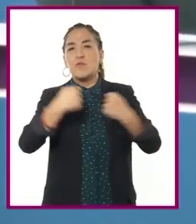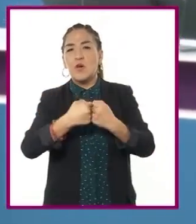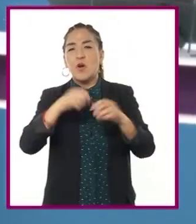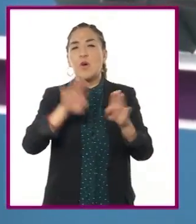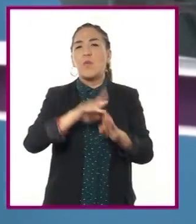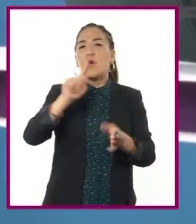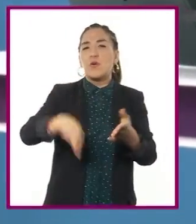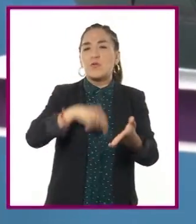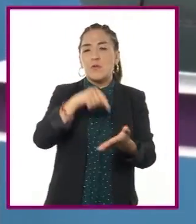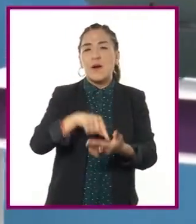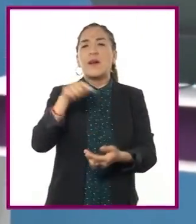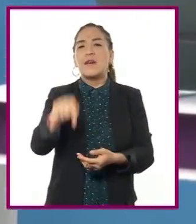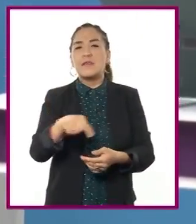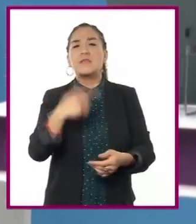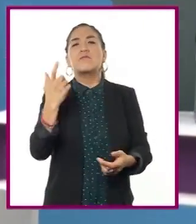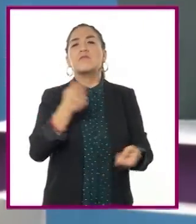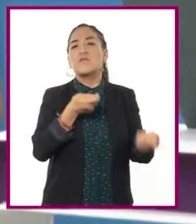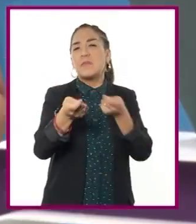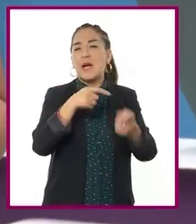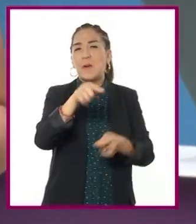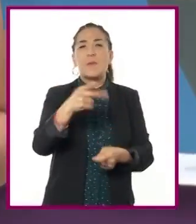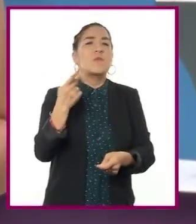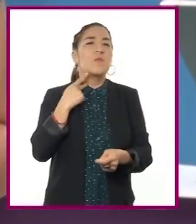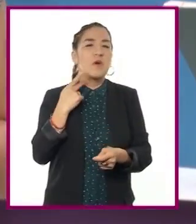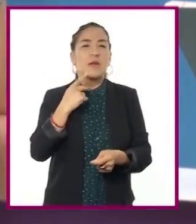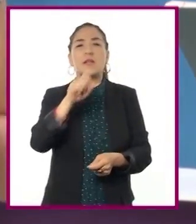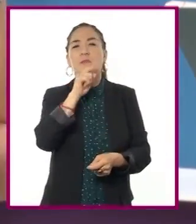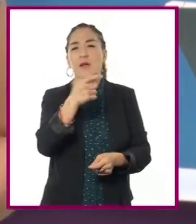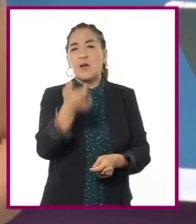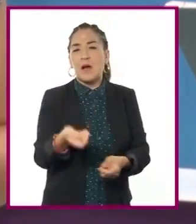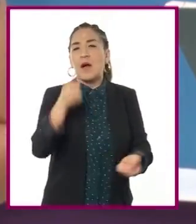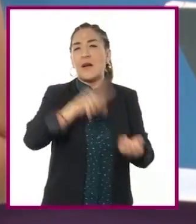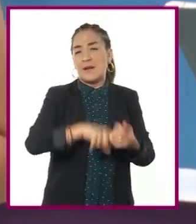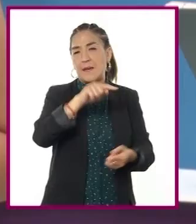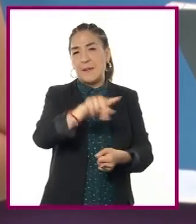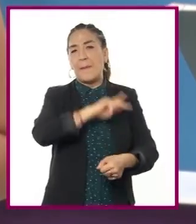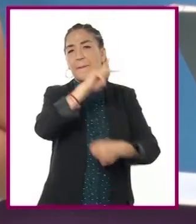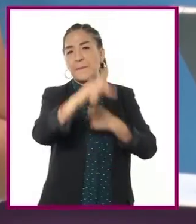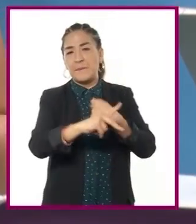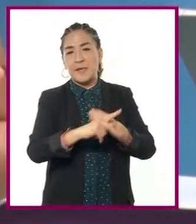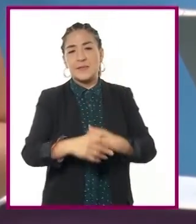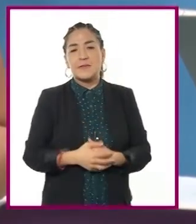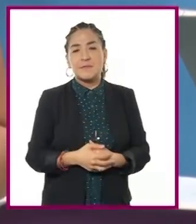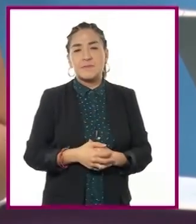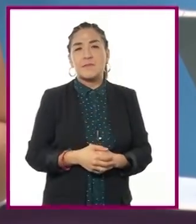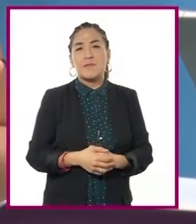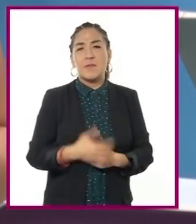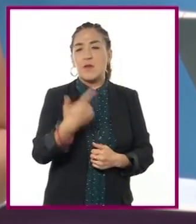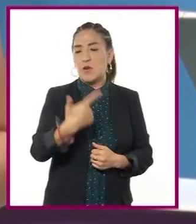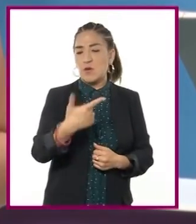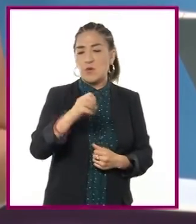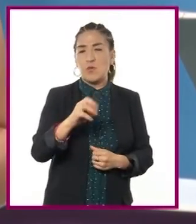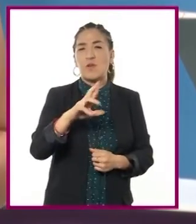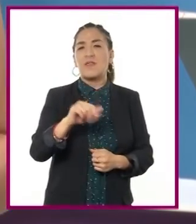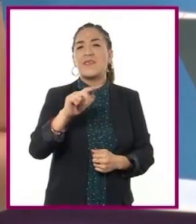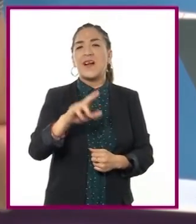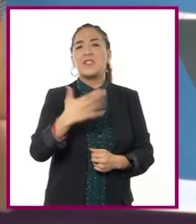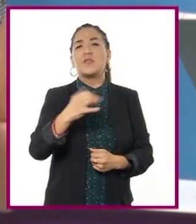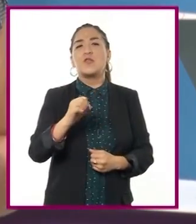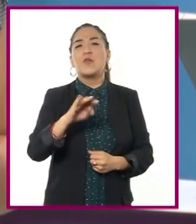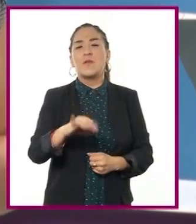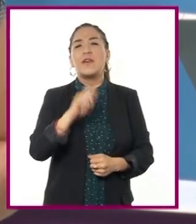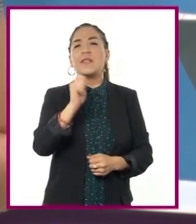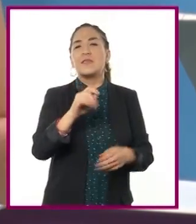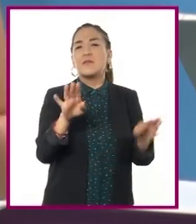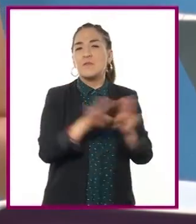contra el paralizado régimen político y económico dentro del país. Gorbachov no calculó los alcances de